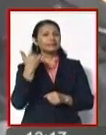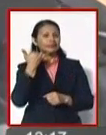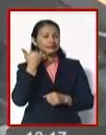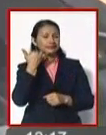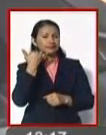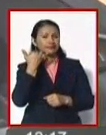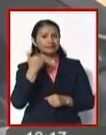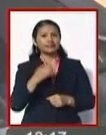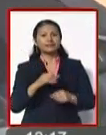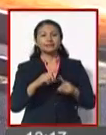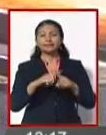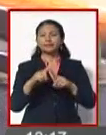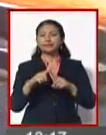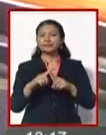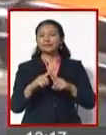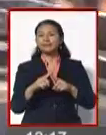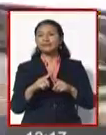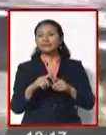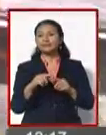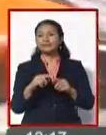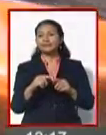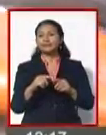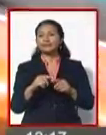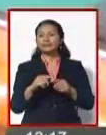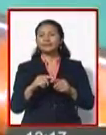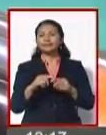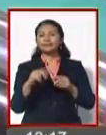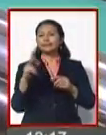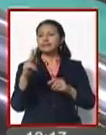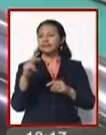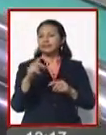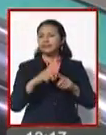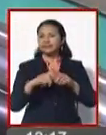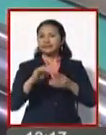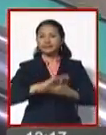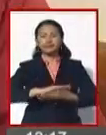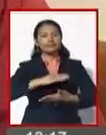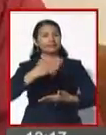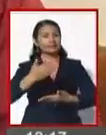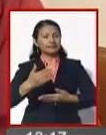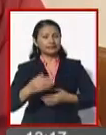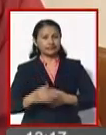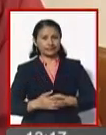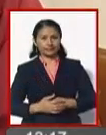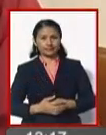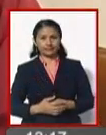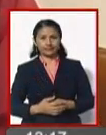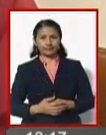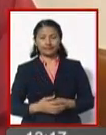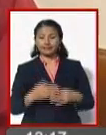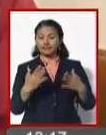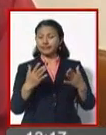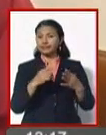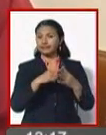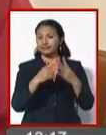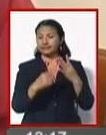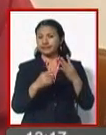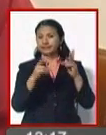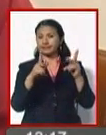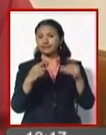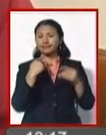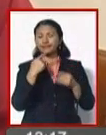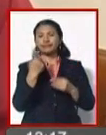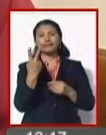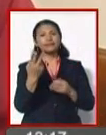teléfonos celulares en algún caso, laptop y alguna que otra cosa. Ellos han sido,